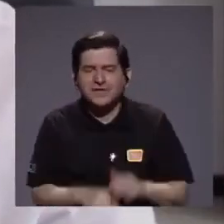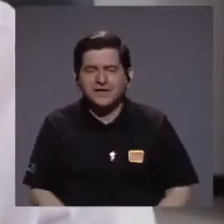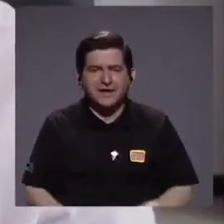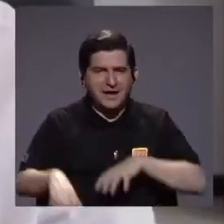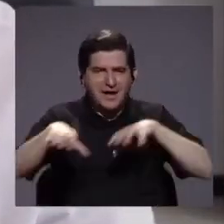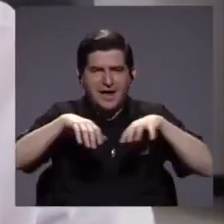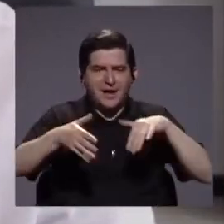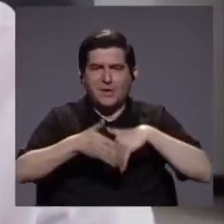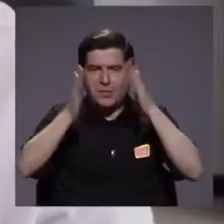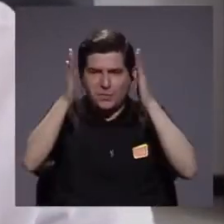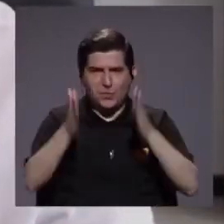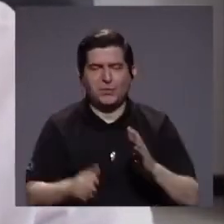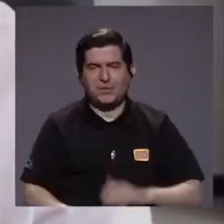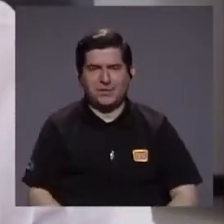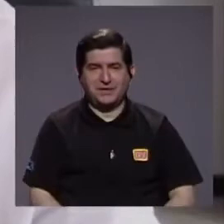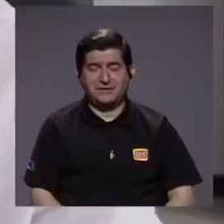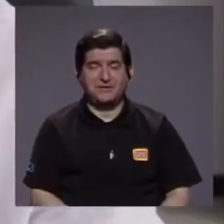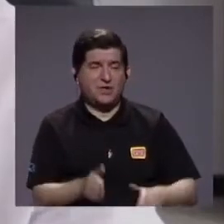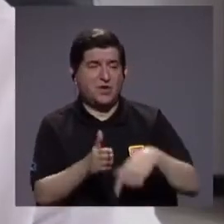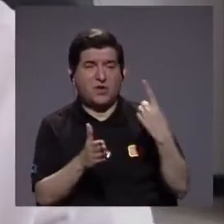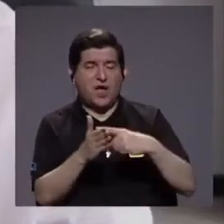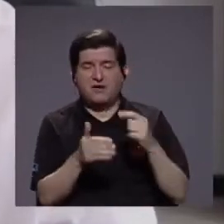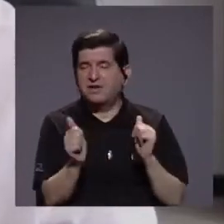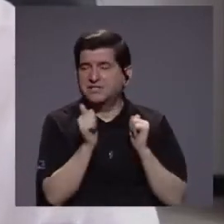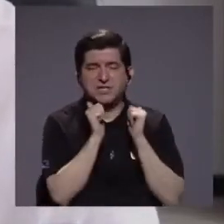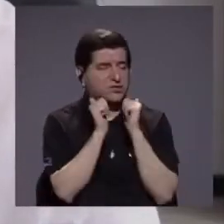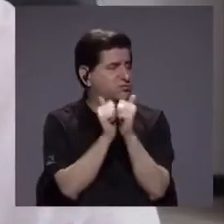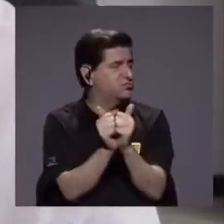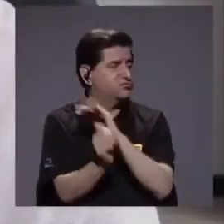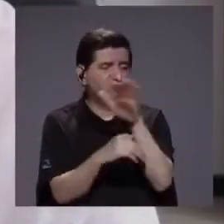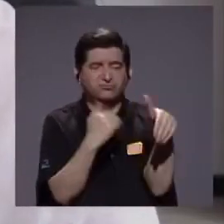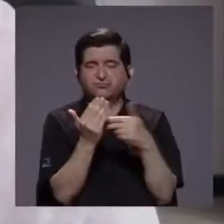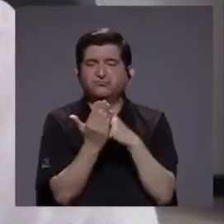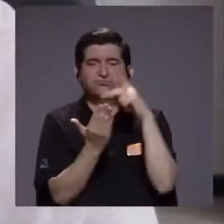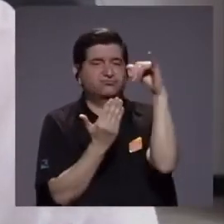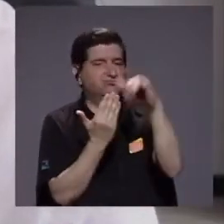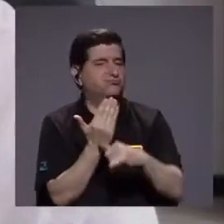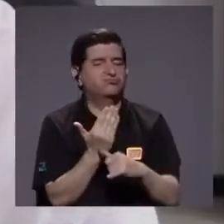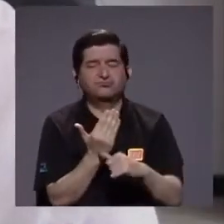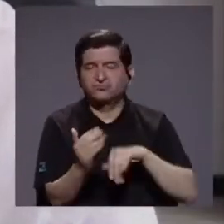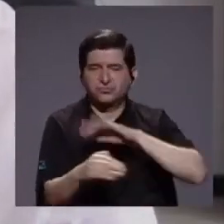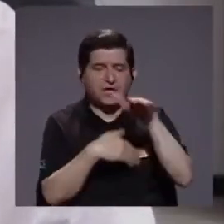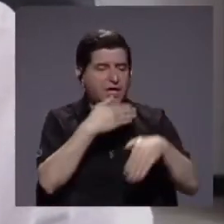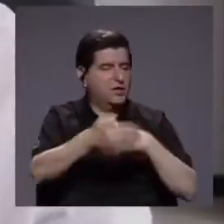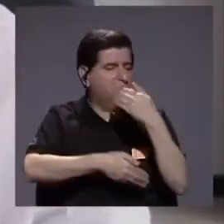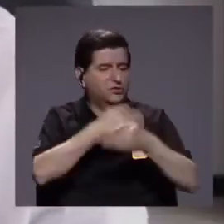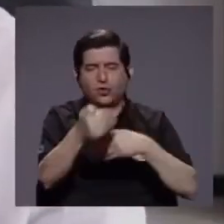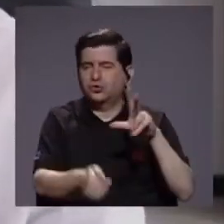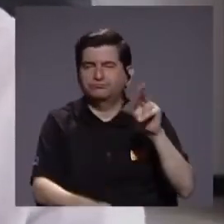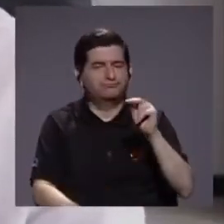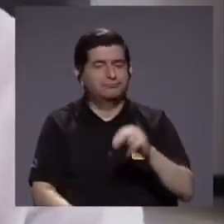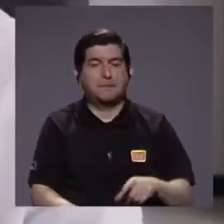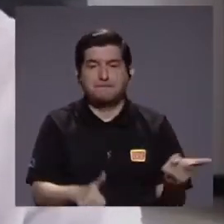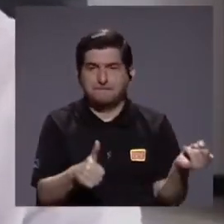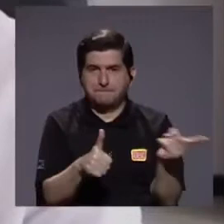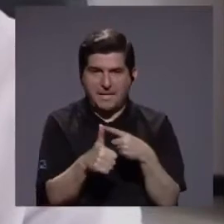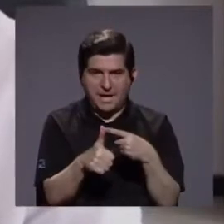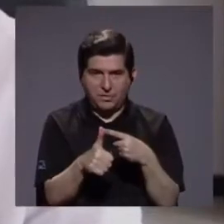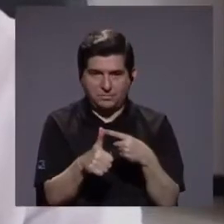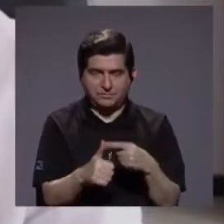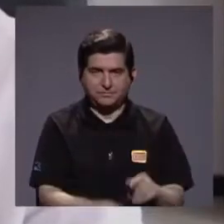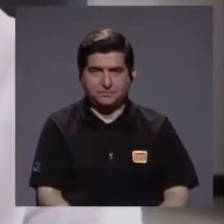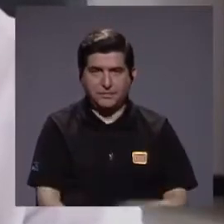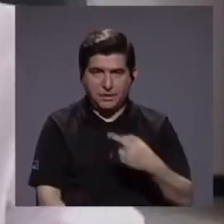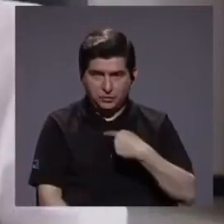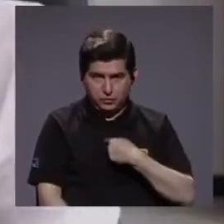movimiento estudiantil y que muchas veces no lo ha acompañado en todos sus proyectos, en todos sus procesos. Primero, yo,